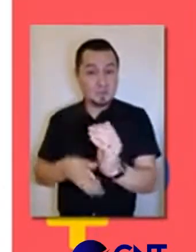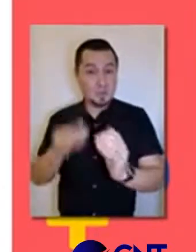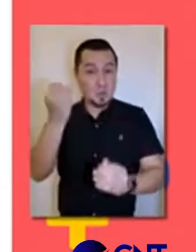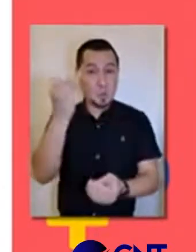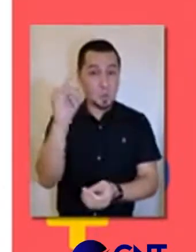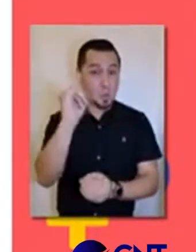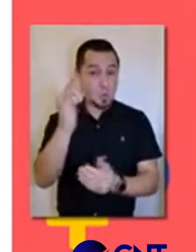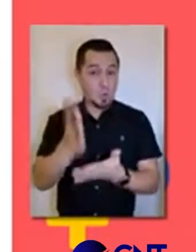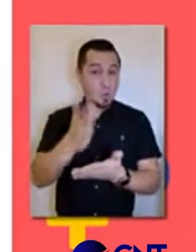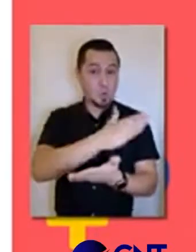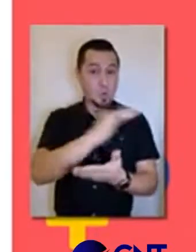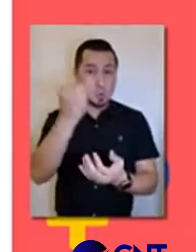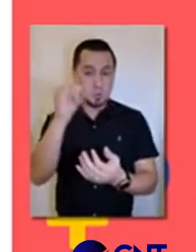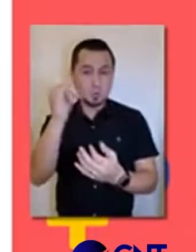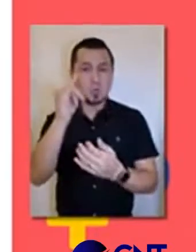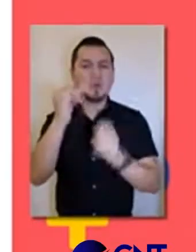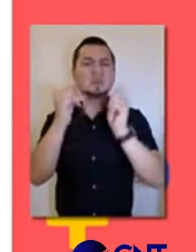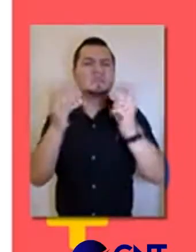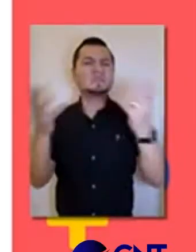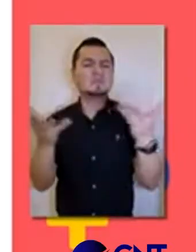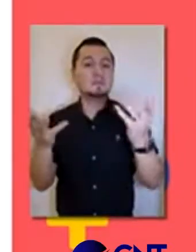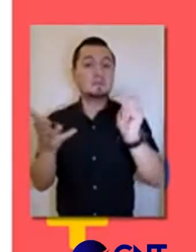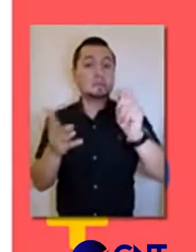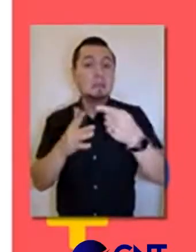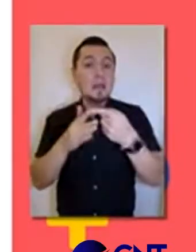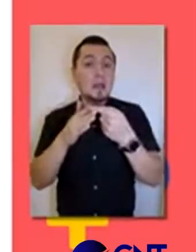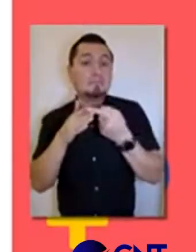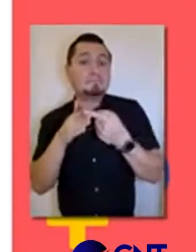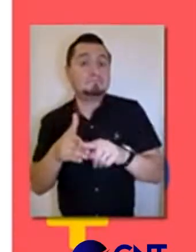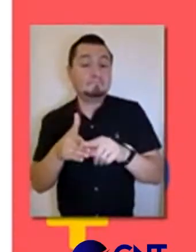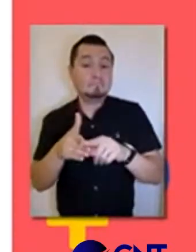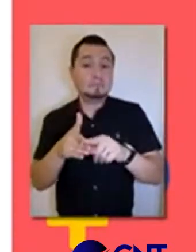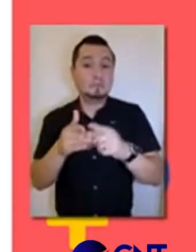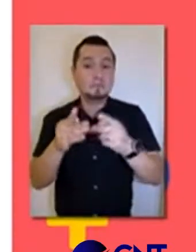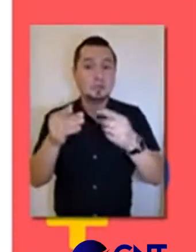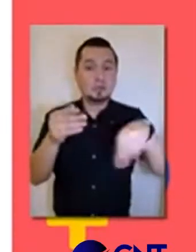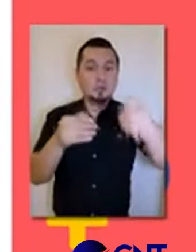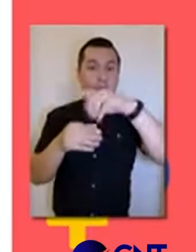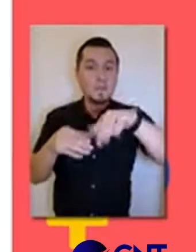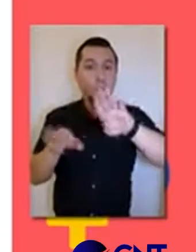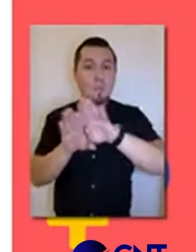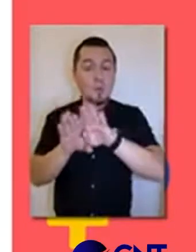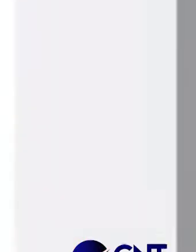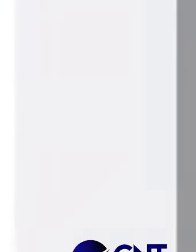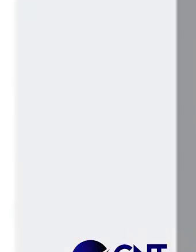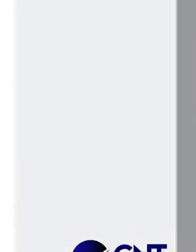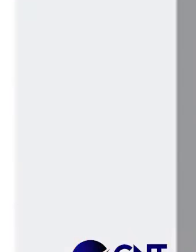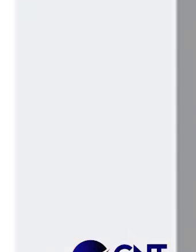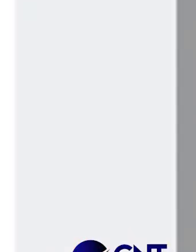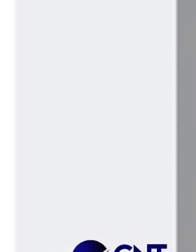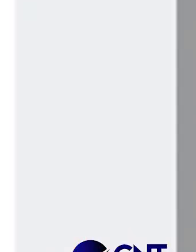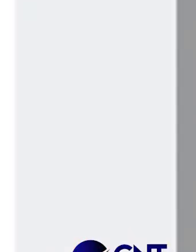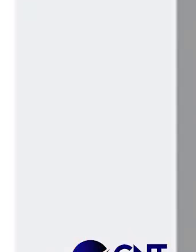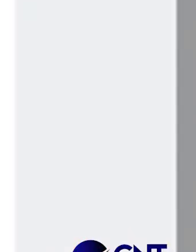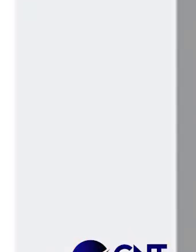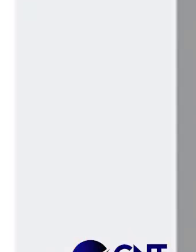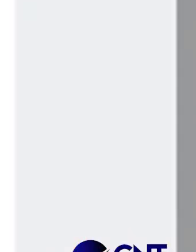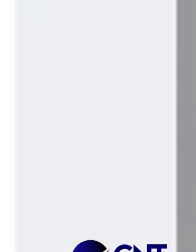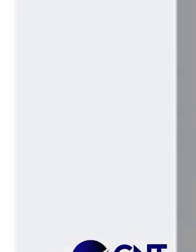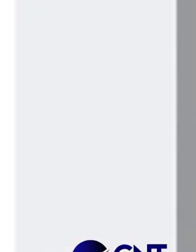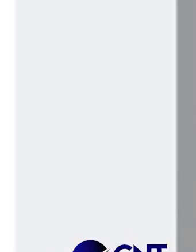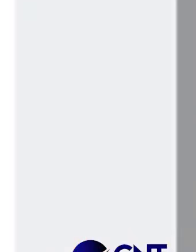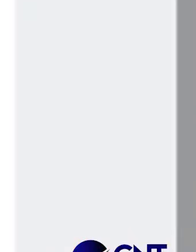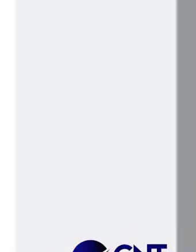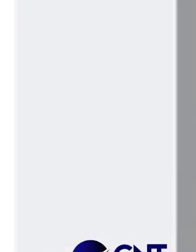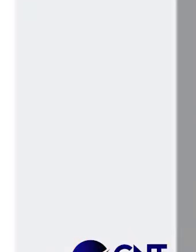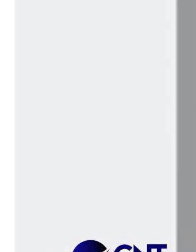junio, que incluía el inicio del ciclo siguiente con un modelo de educación a distancia y que planteaba